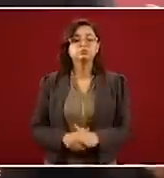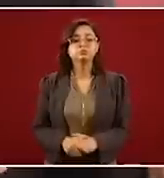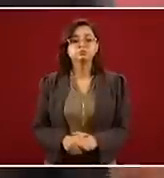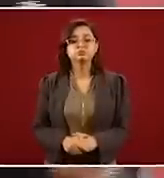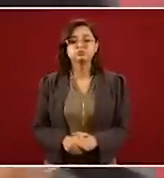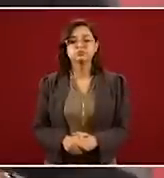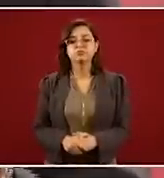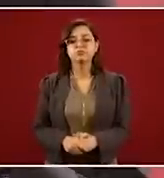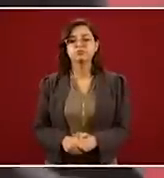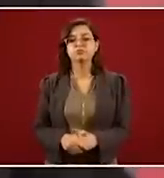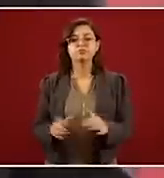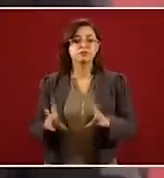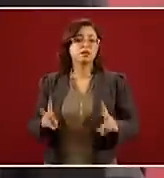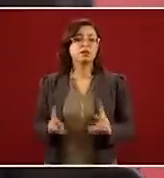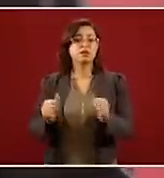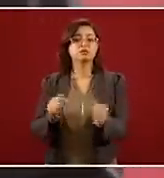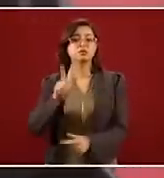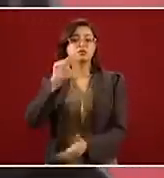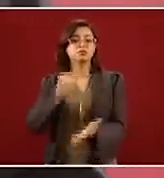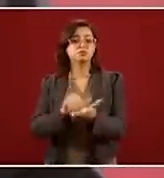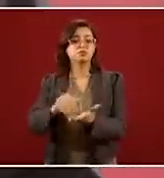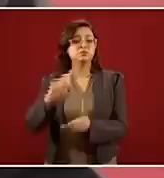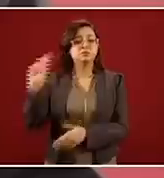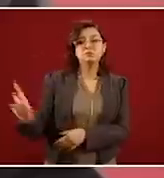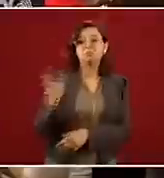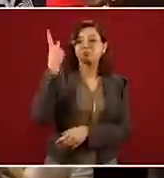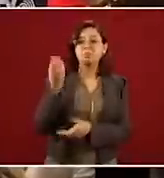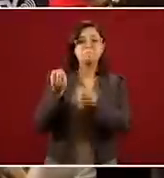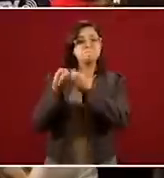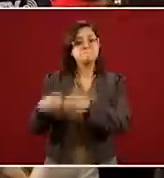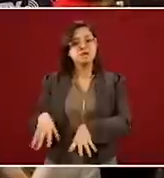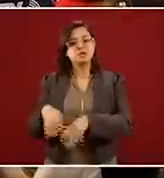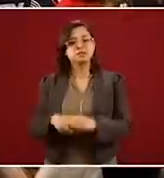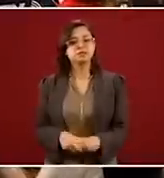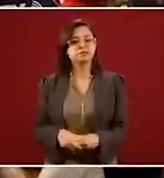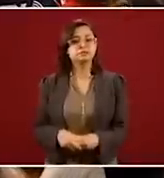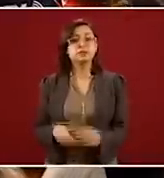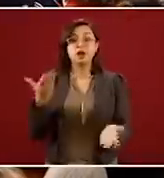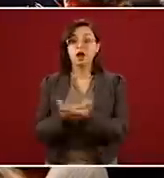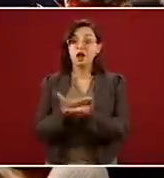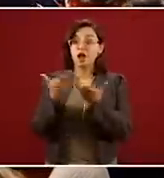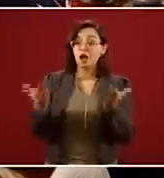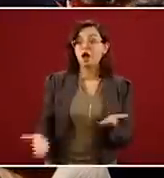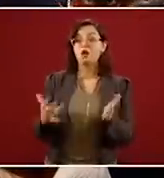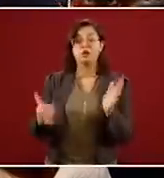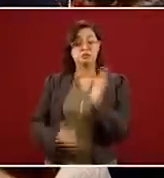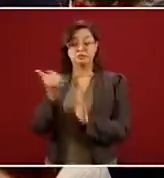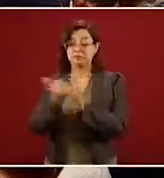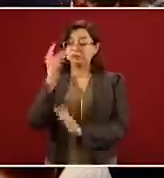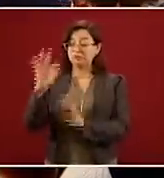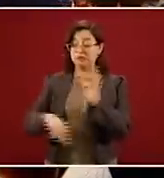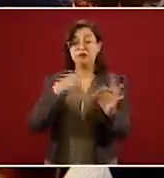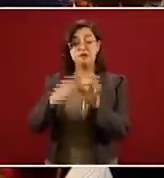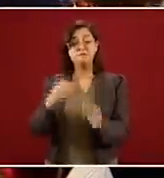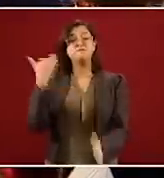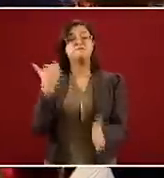Y todo eso significó una inversión de 2,000 millones de dólares. Entonces, para terminarlo, te requieren 2,000 millones de dólares.